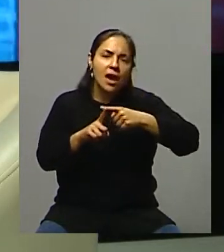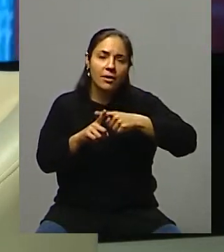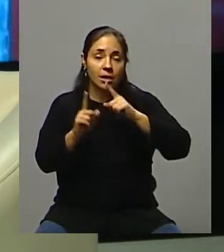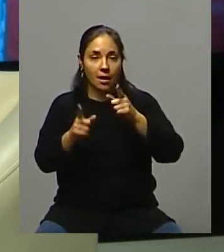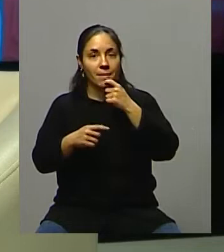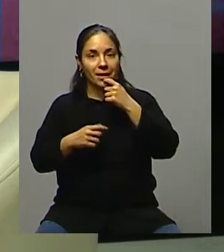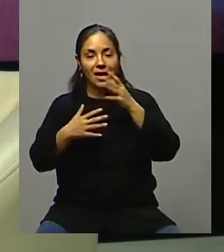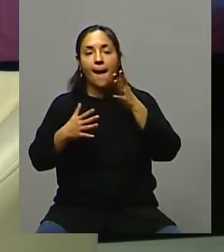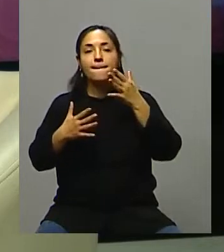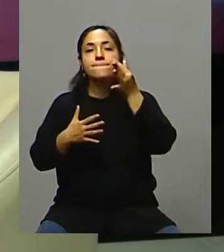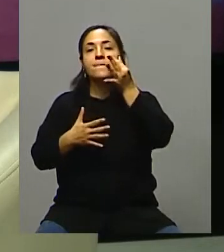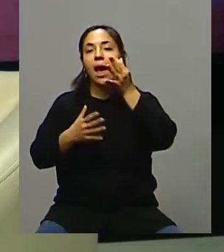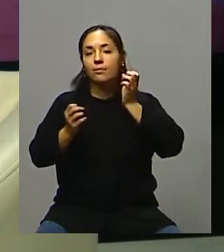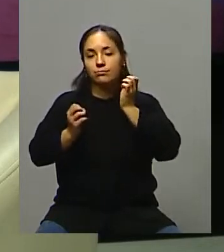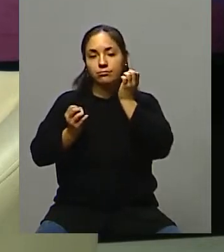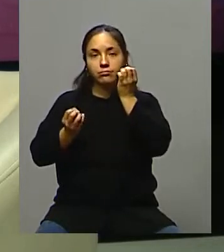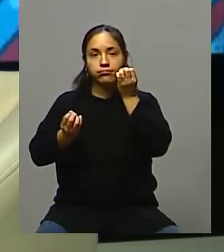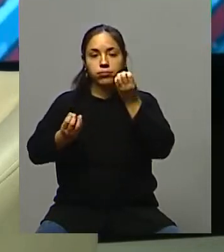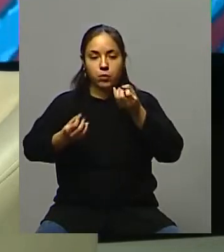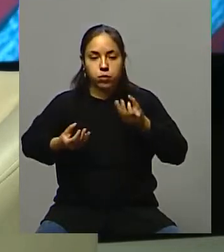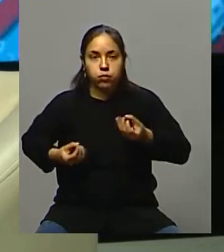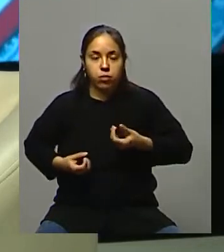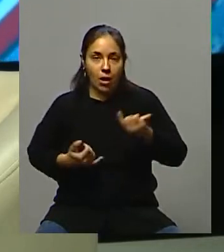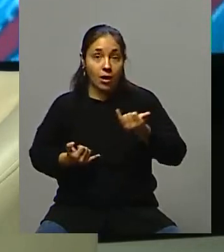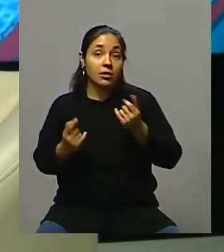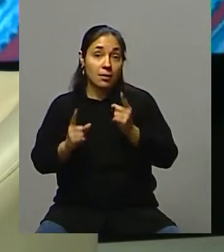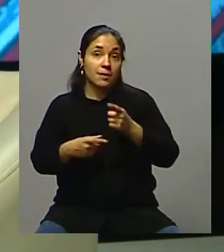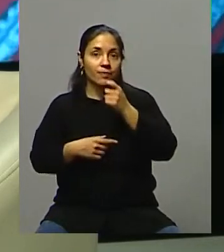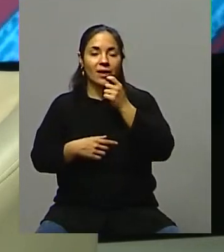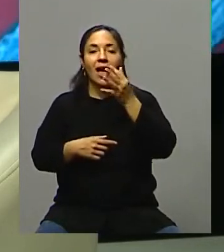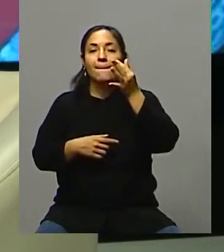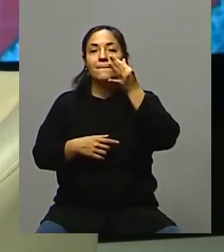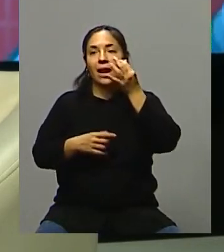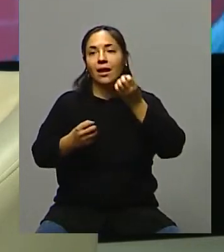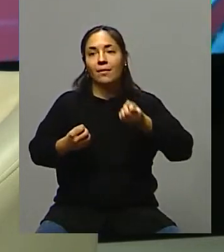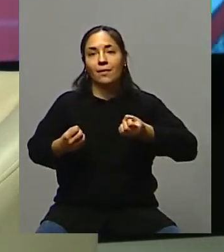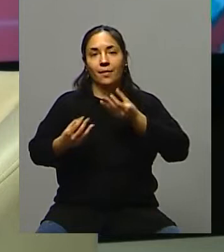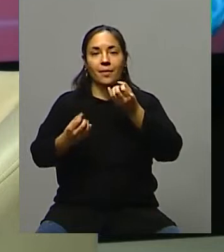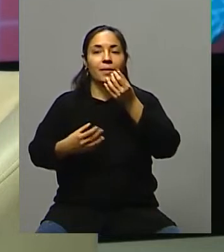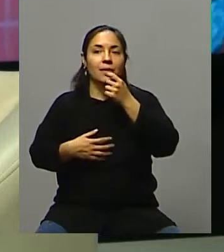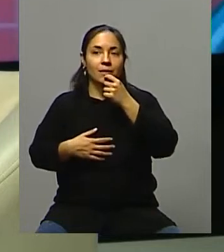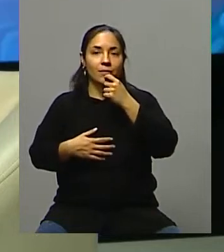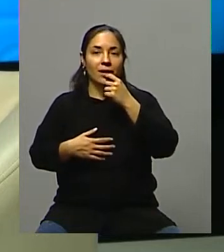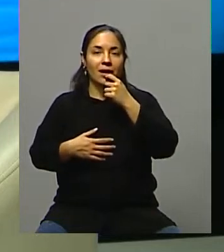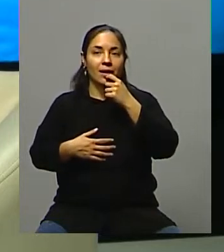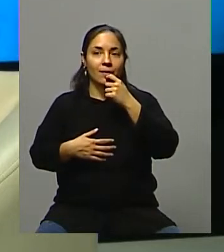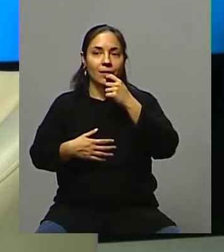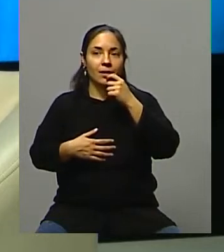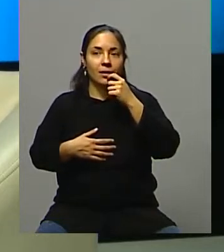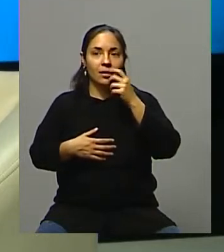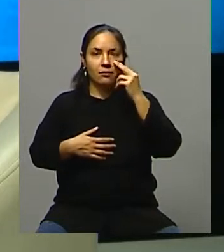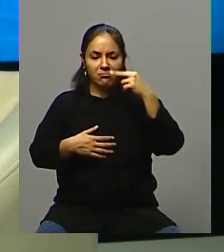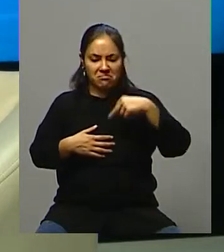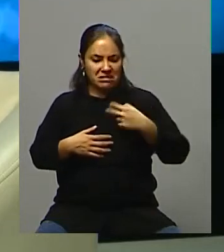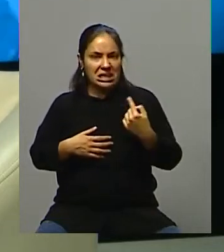que en realidad lo que dice la recomendación es de que este exantema yo no lo pueda identificar con otra enfermedad, ¿sí?